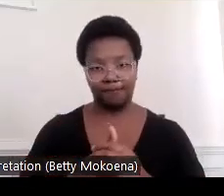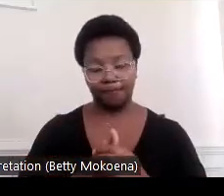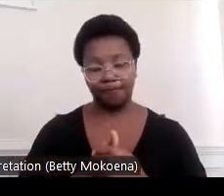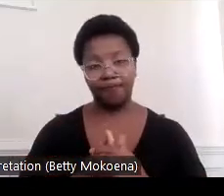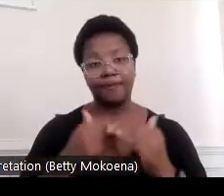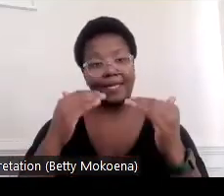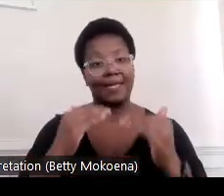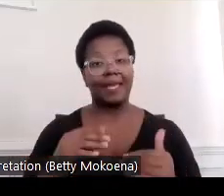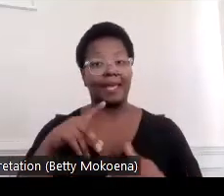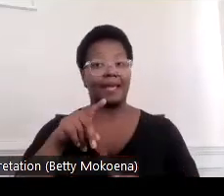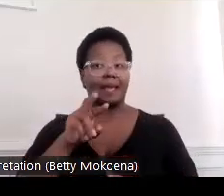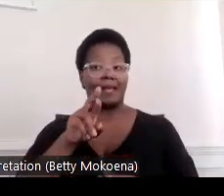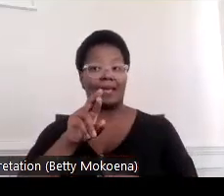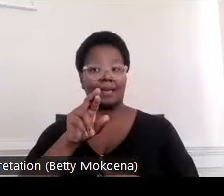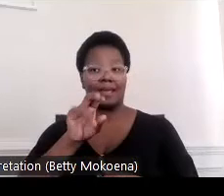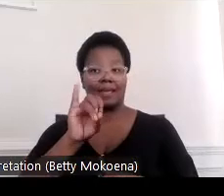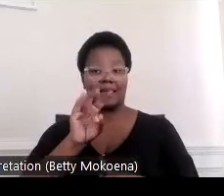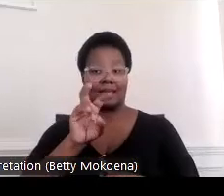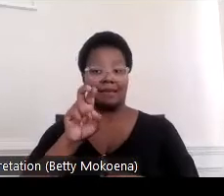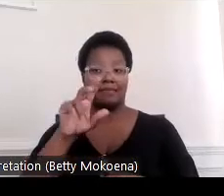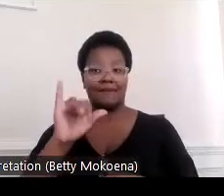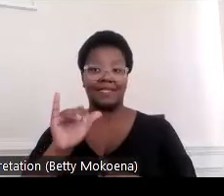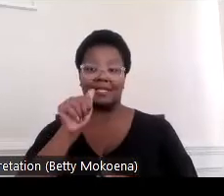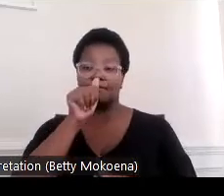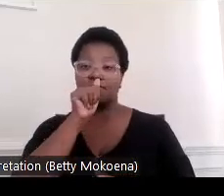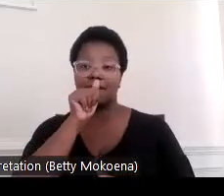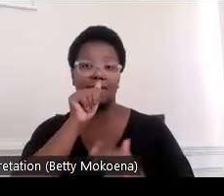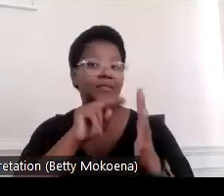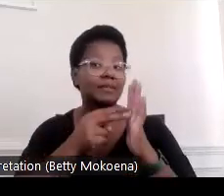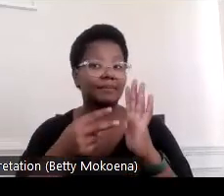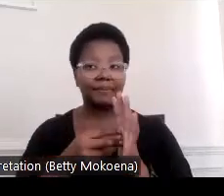también la privacidad puede incluir